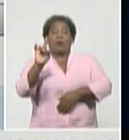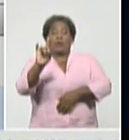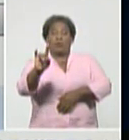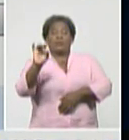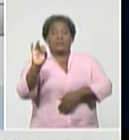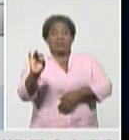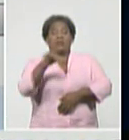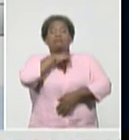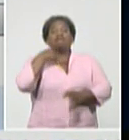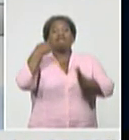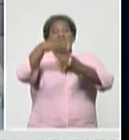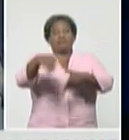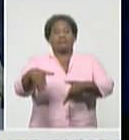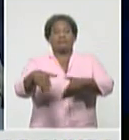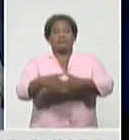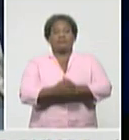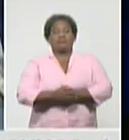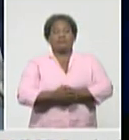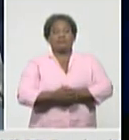3,96%.